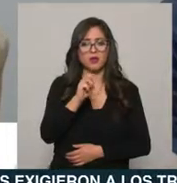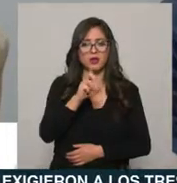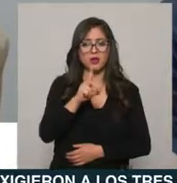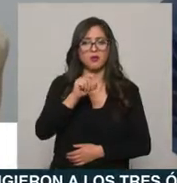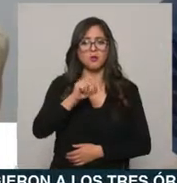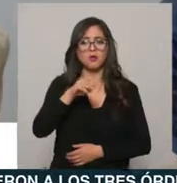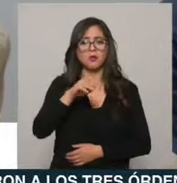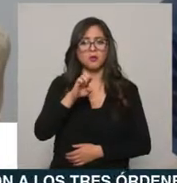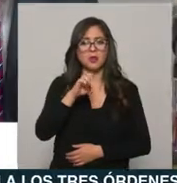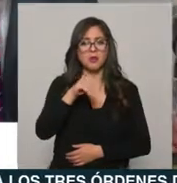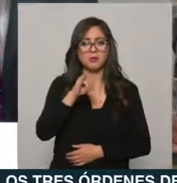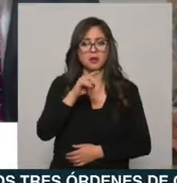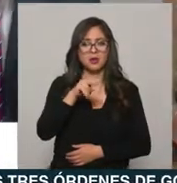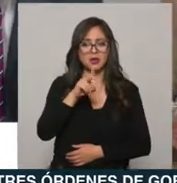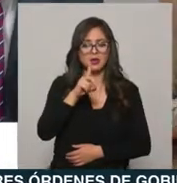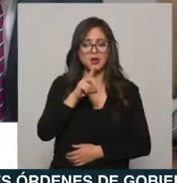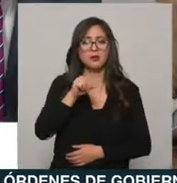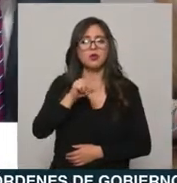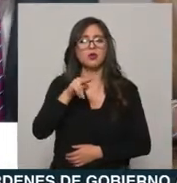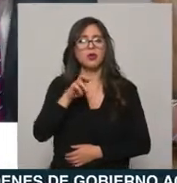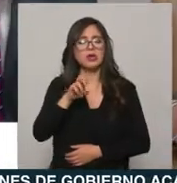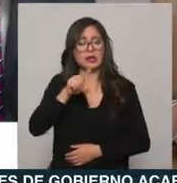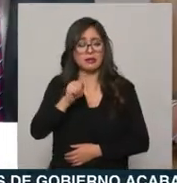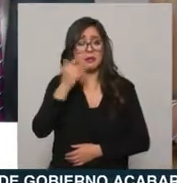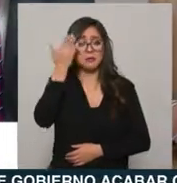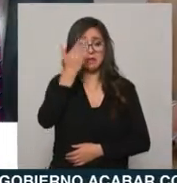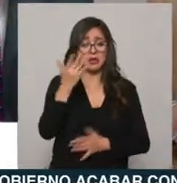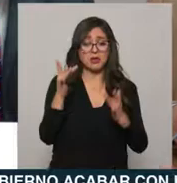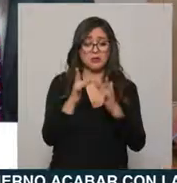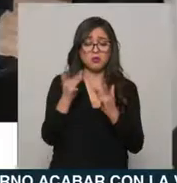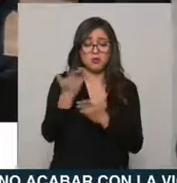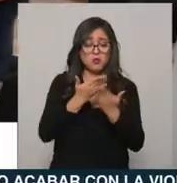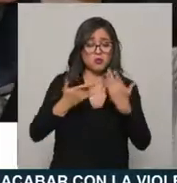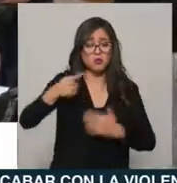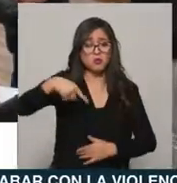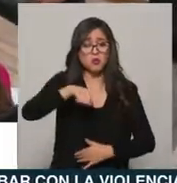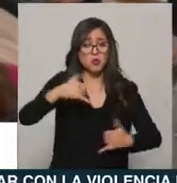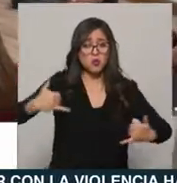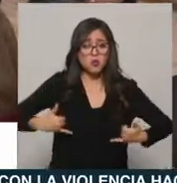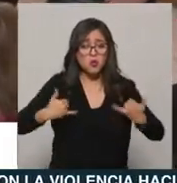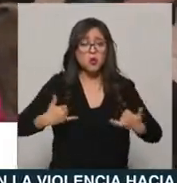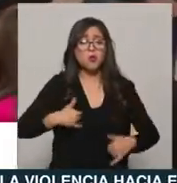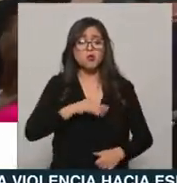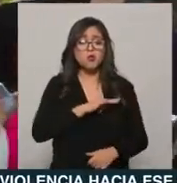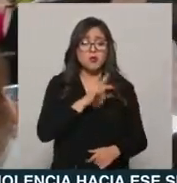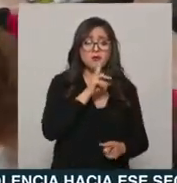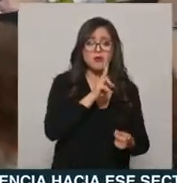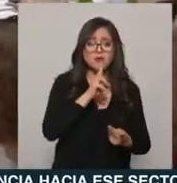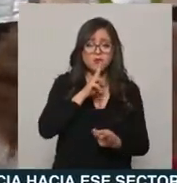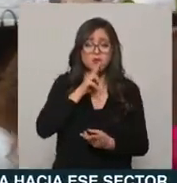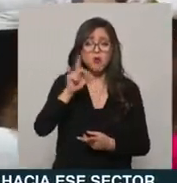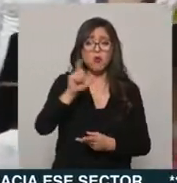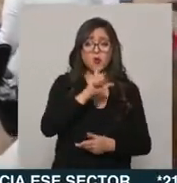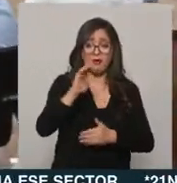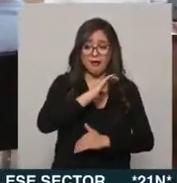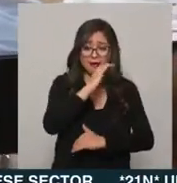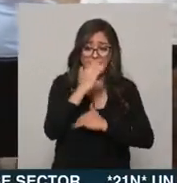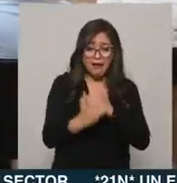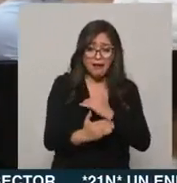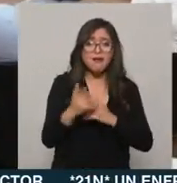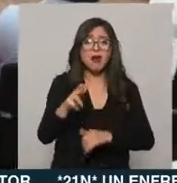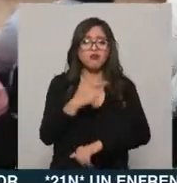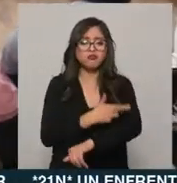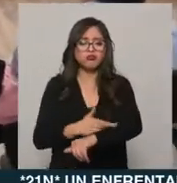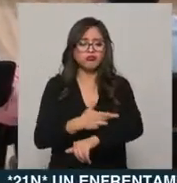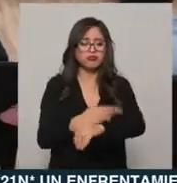www.frontend.mimind.net, y se invitará a través de redes sociales a las personas y jóvenes para que la respondan. Al finalizar el análisis de resultados, se iniciará la gestión